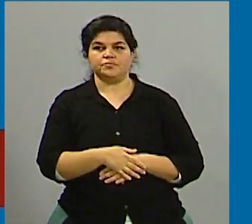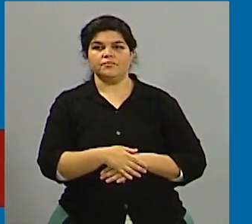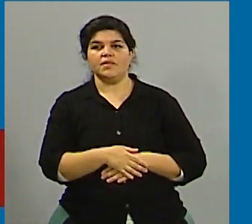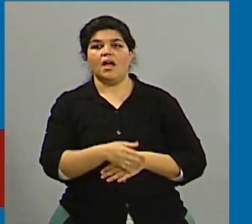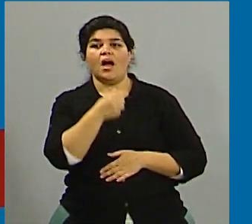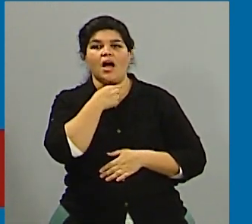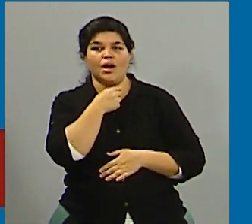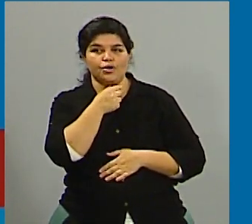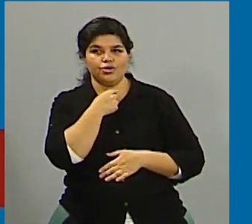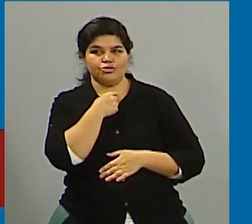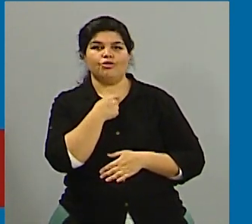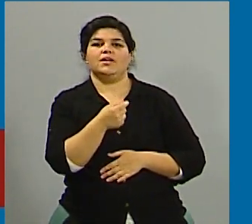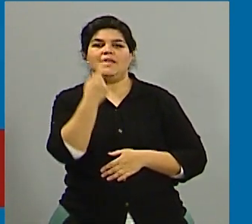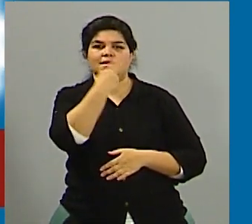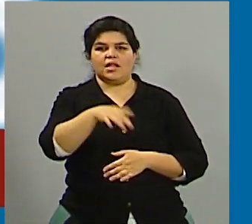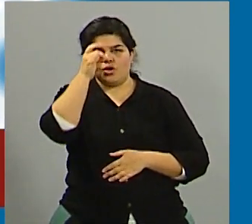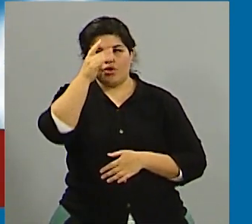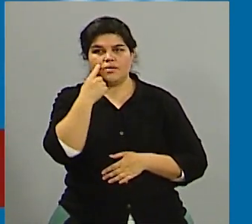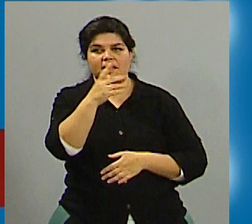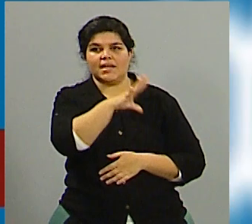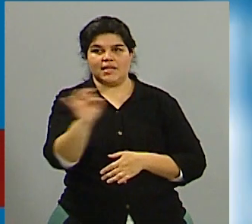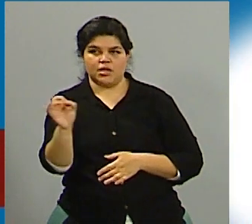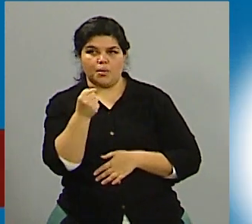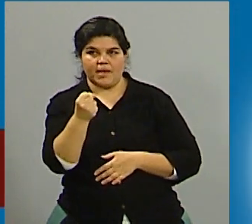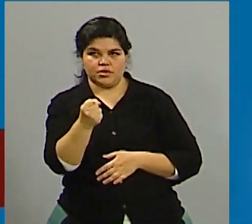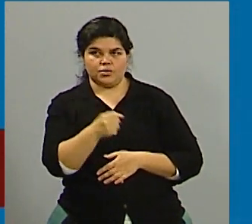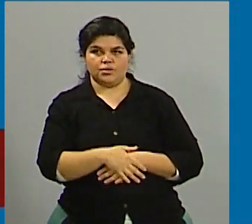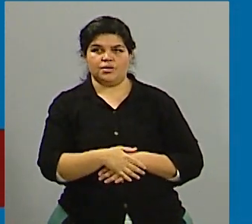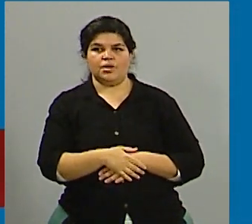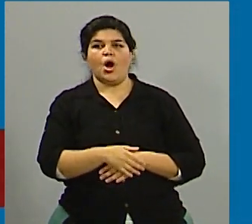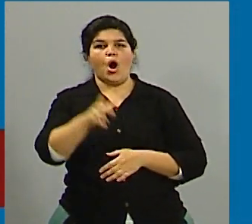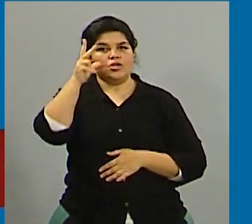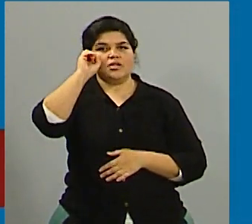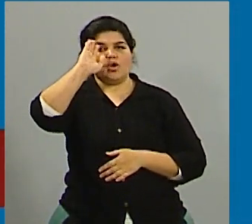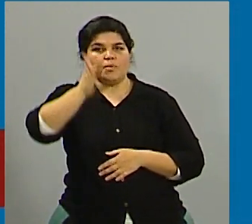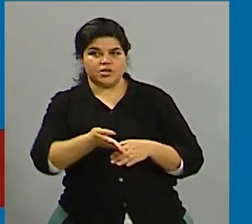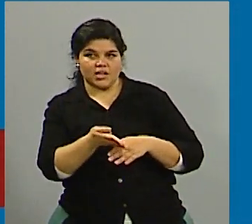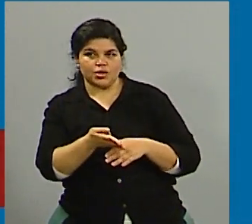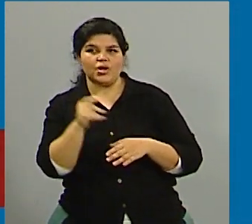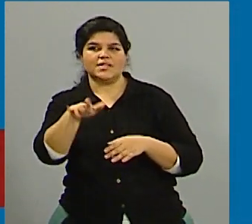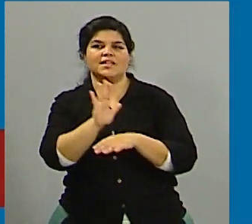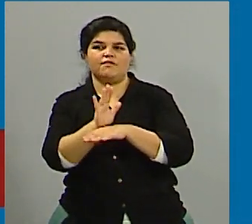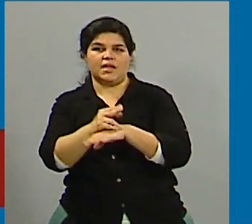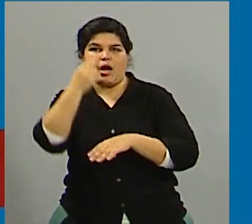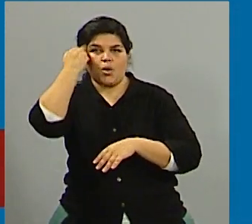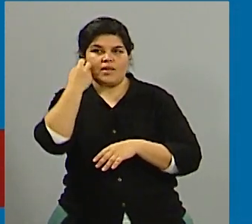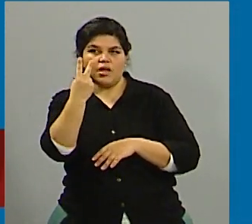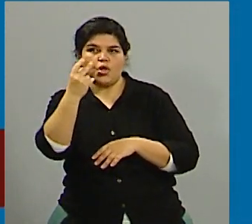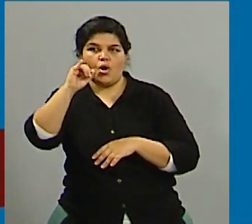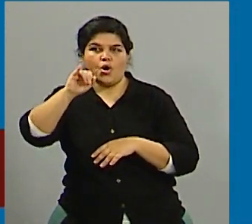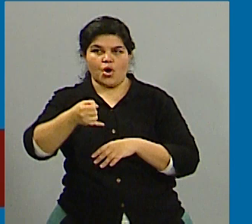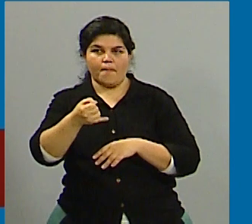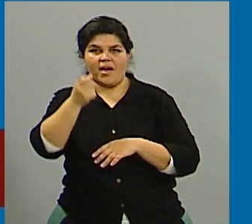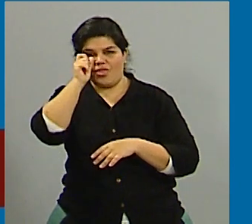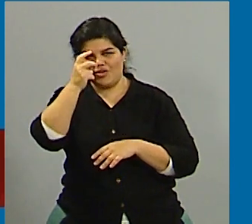quedó en 112.500 pesos, el 82% son los 92.250. Bueno, tuvimos quienes cobran la mínima van a